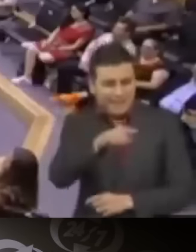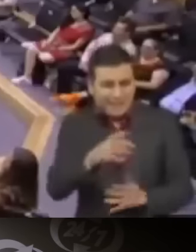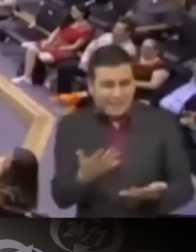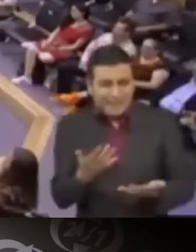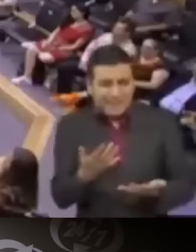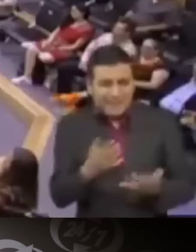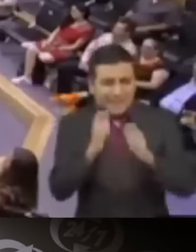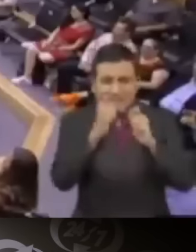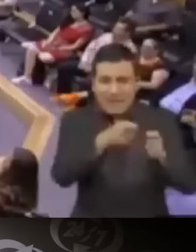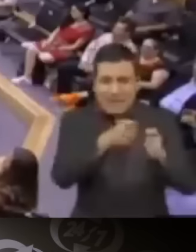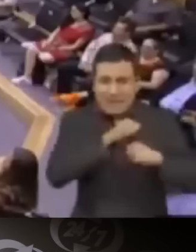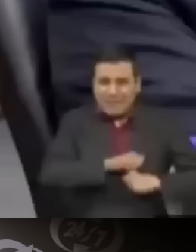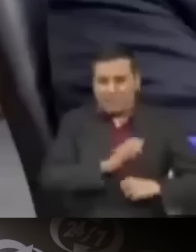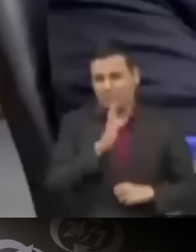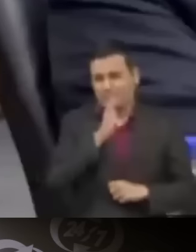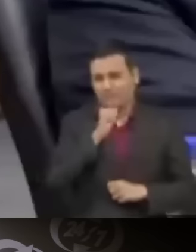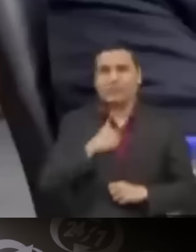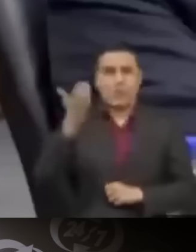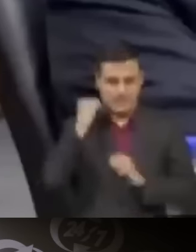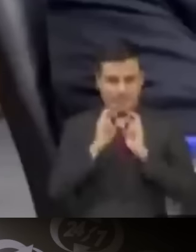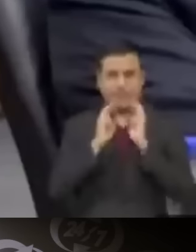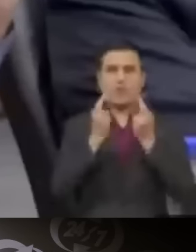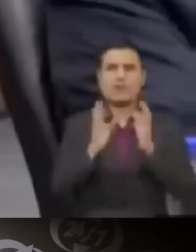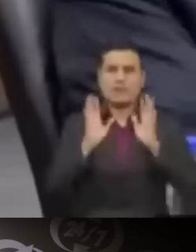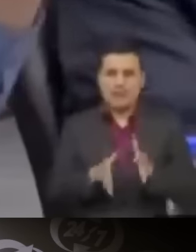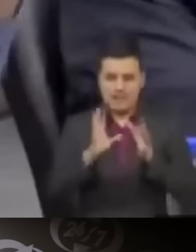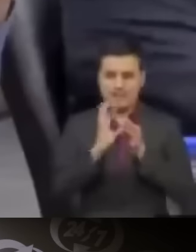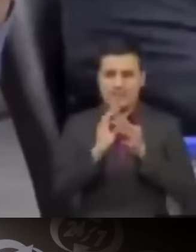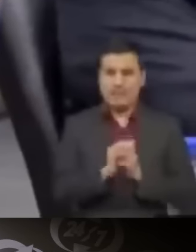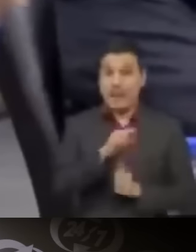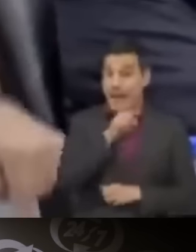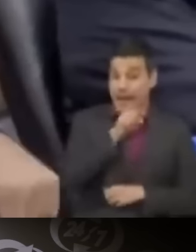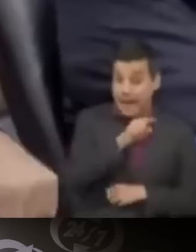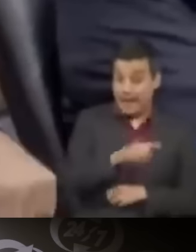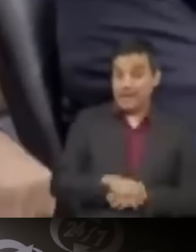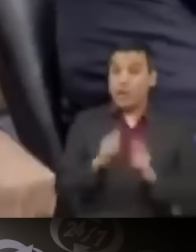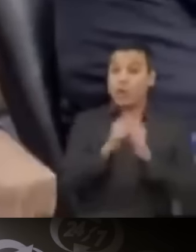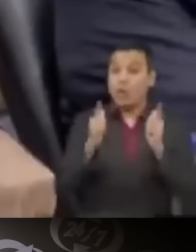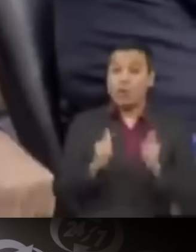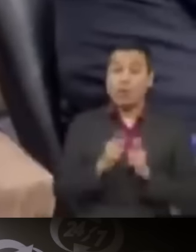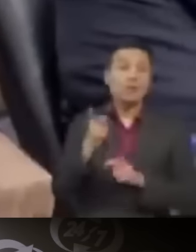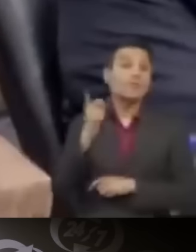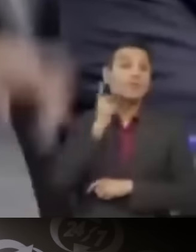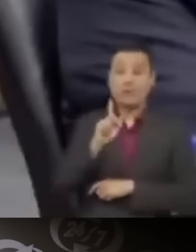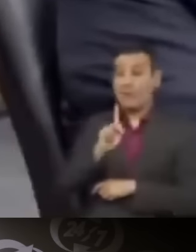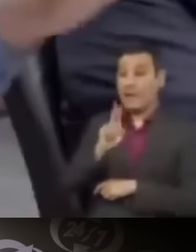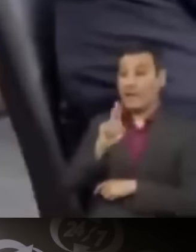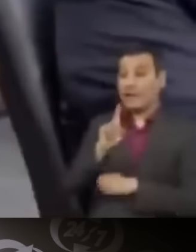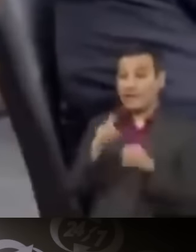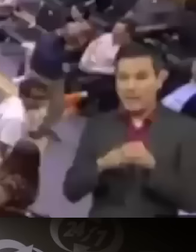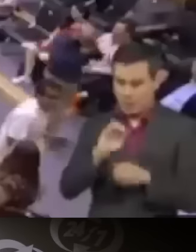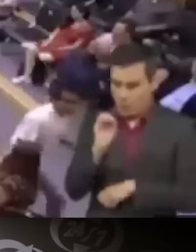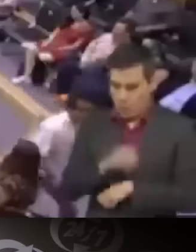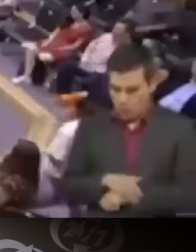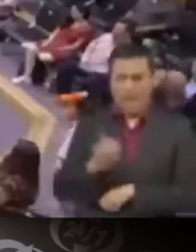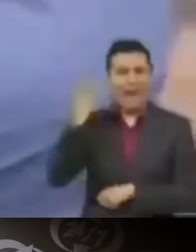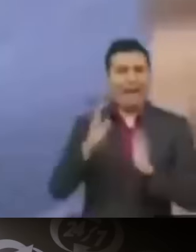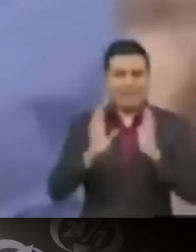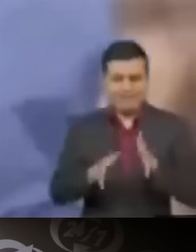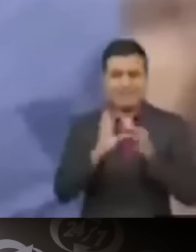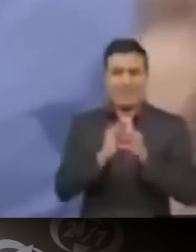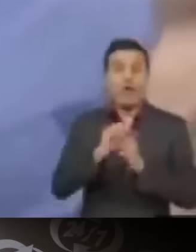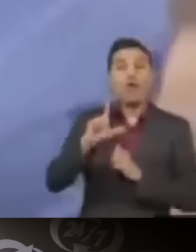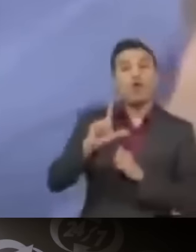prueba. Lo dije la sesión pasada, él no formaba parte del grupo parlamentario del PRD. Como se lo anunciamos y se lo dijimos,